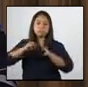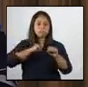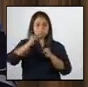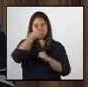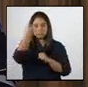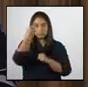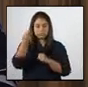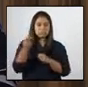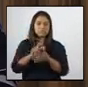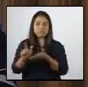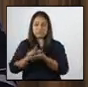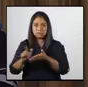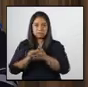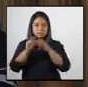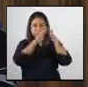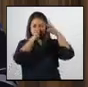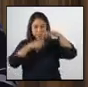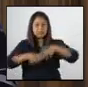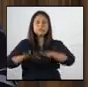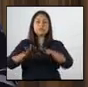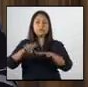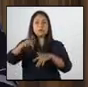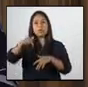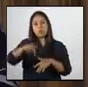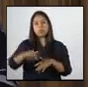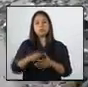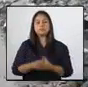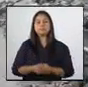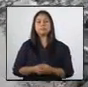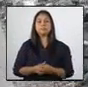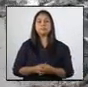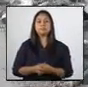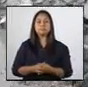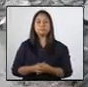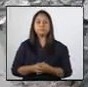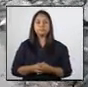esos deslizamientos que hubo el día de hoy